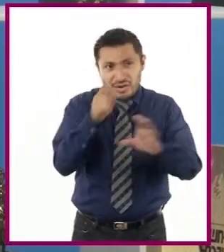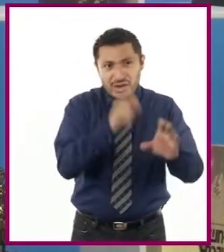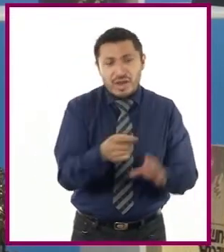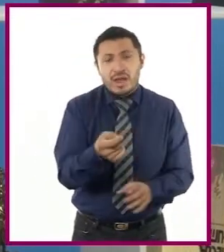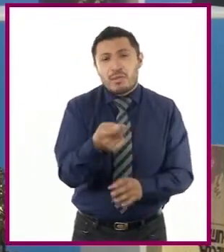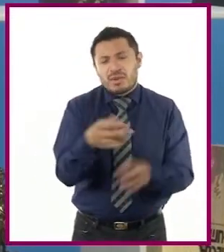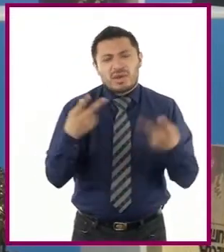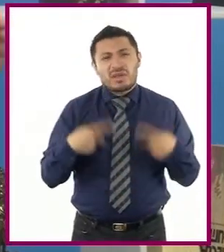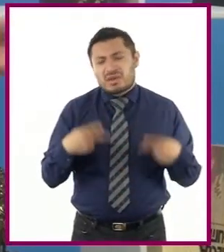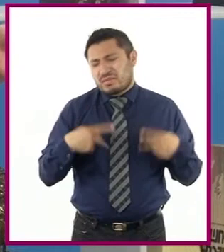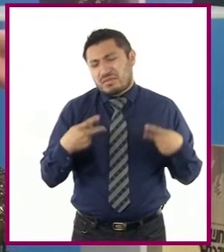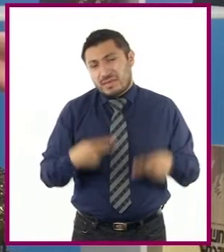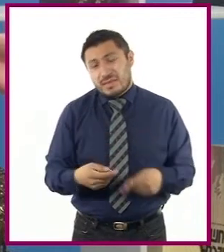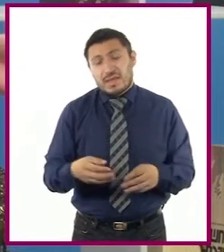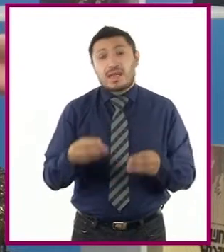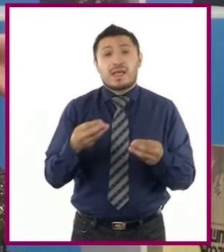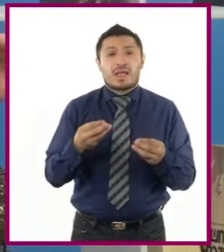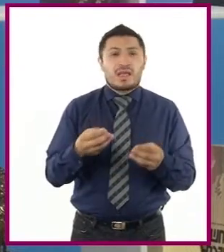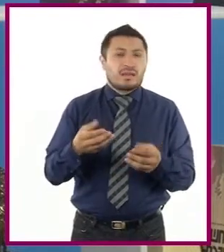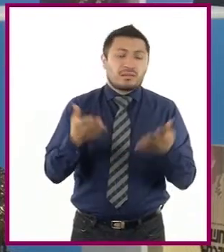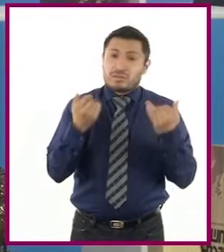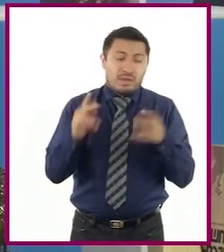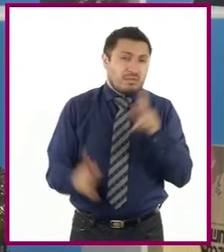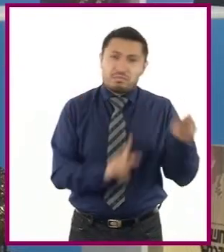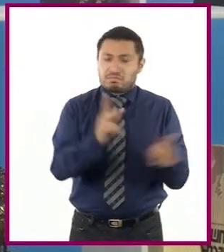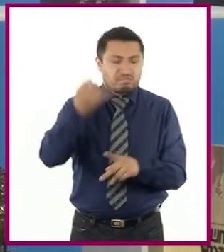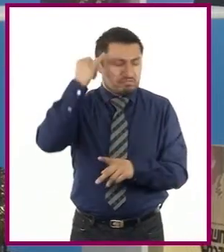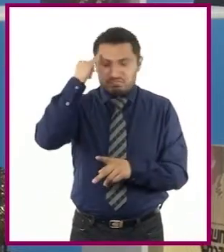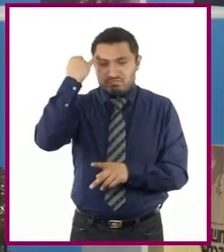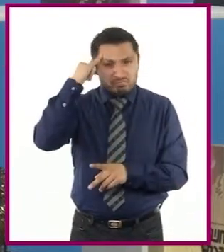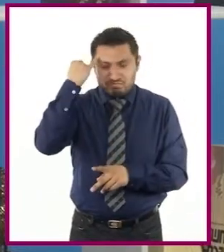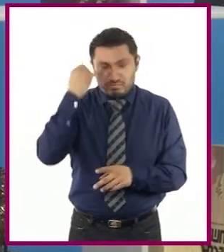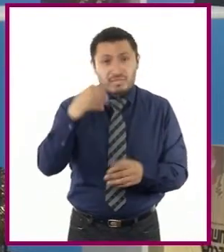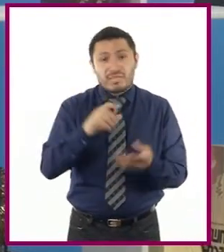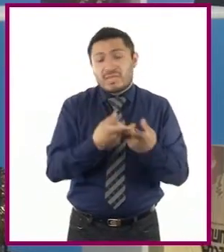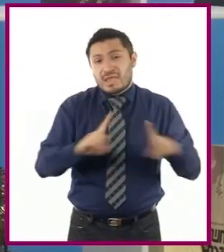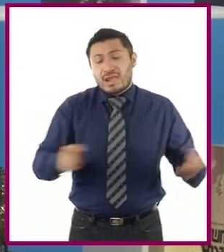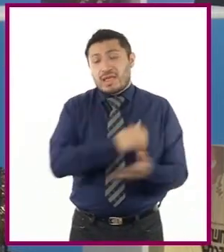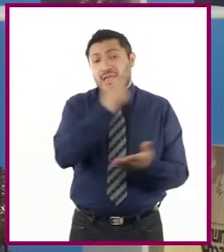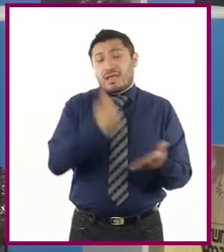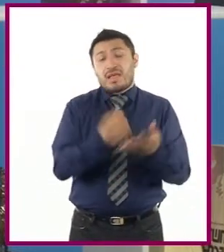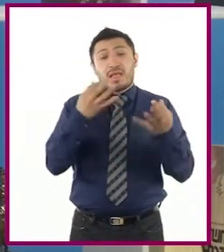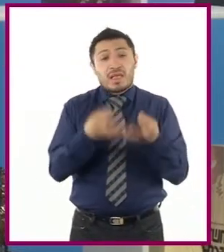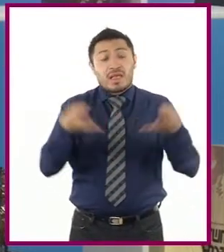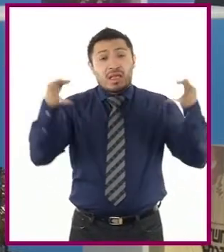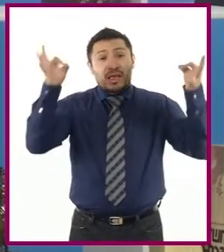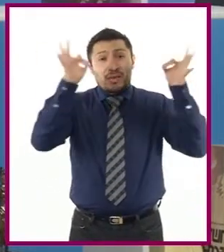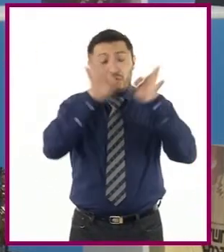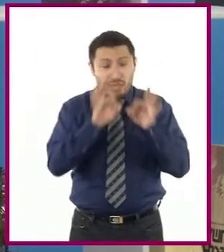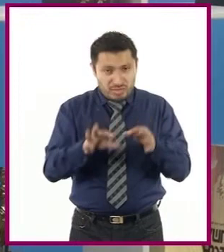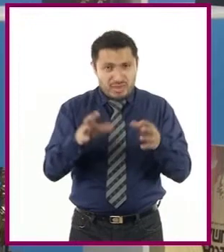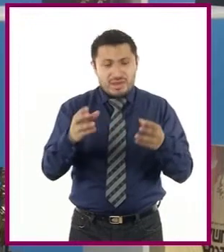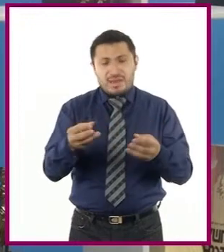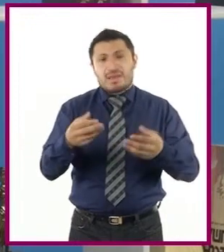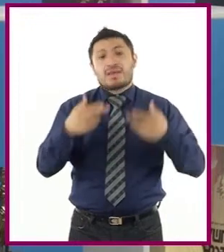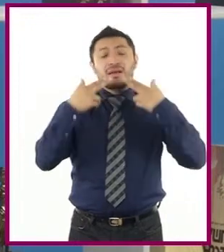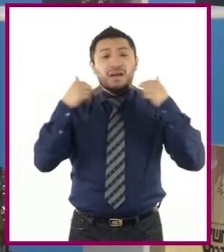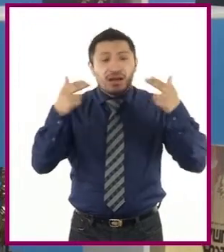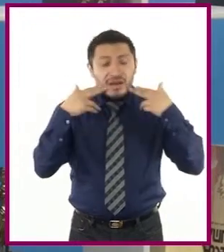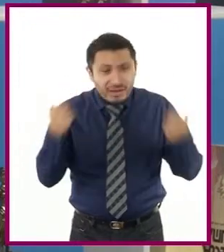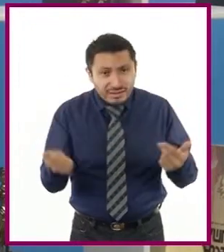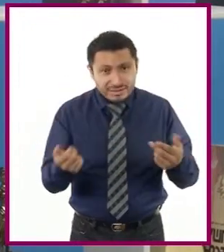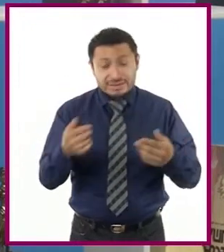densidad poblacional y escasez de pueblos indígenas, se desarrollaron ciudades importantes, alimentadas por haciendas agropecuarias